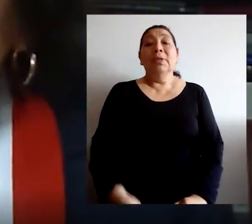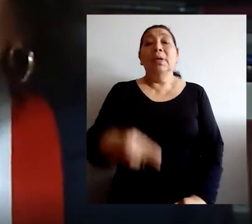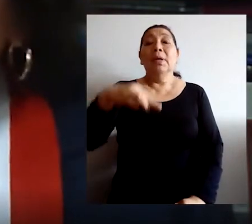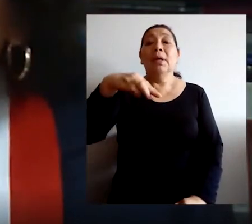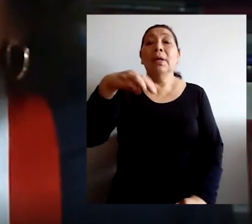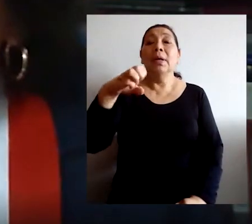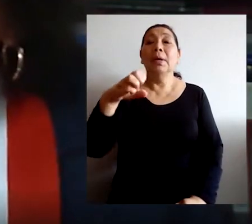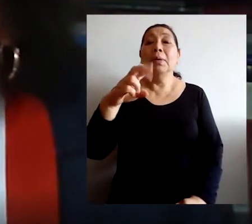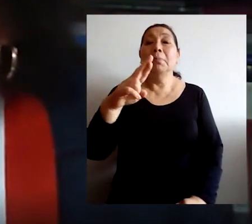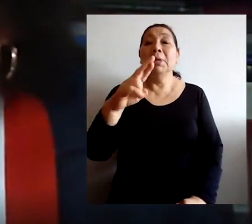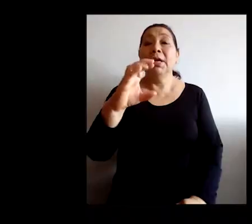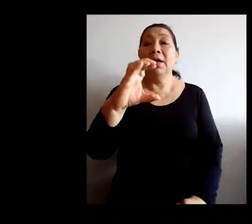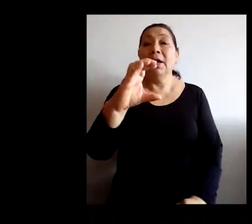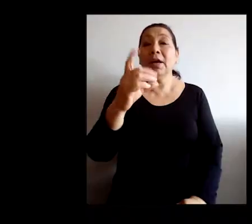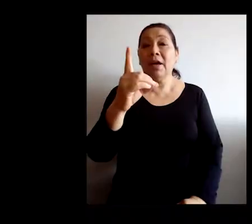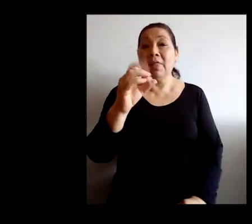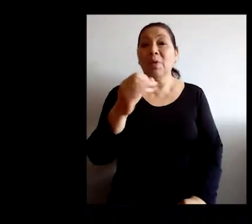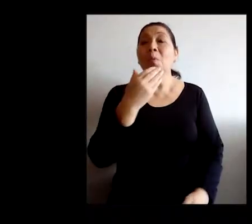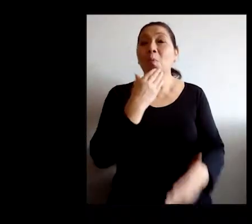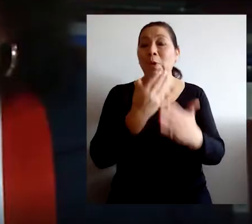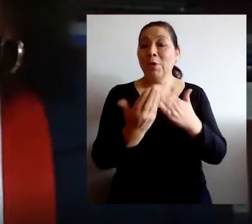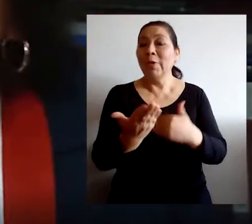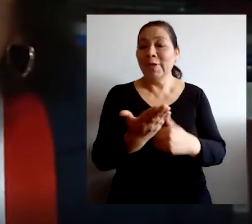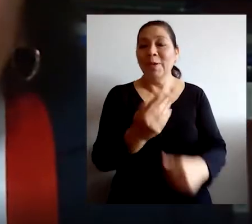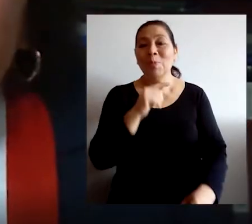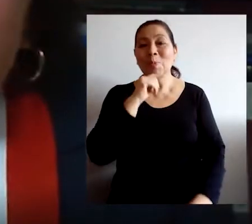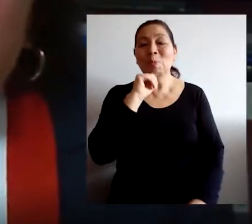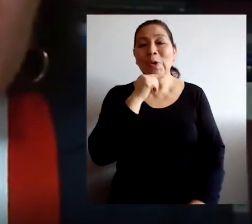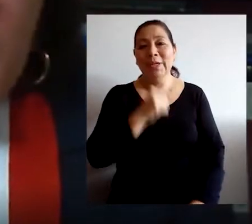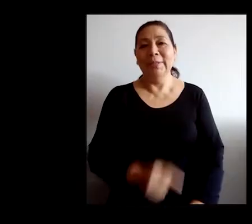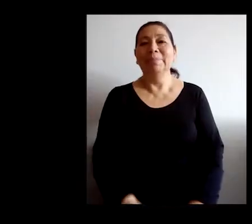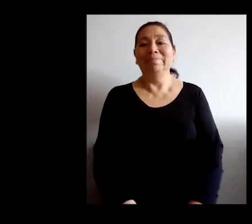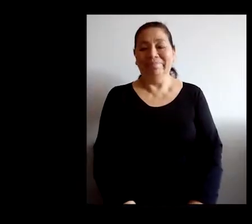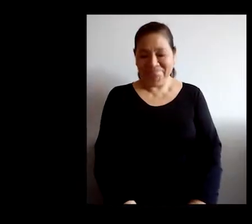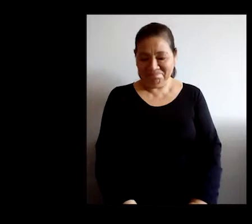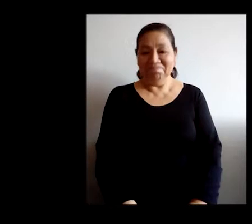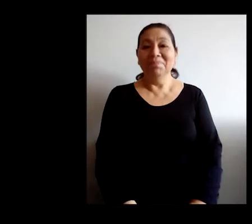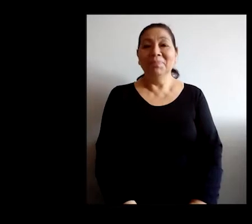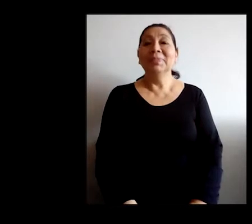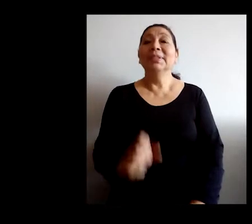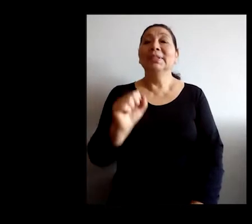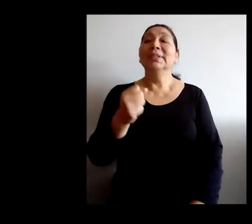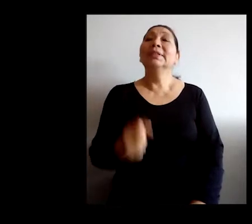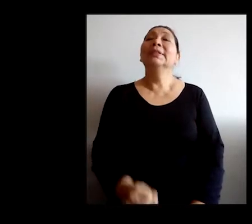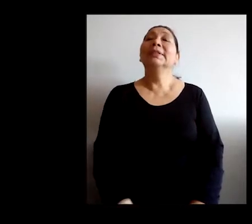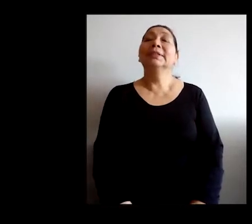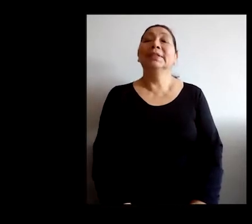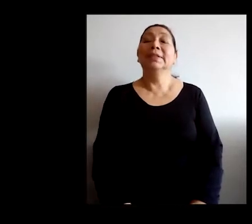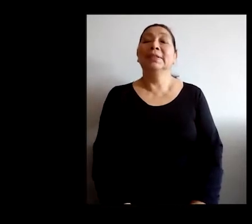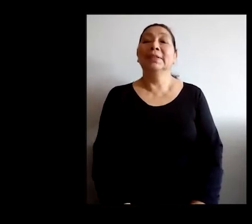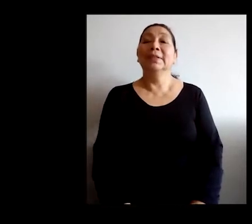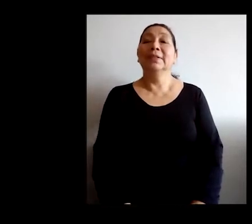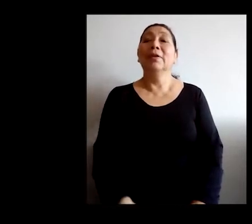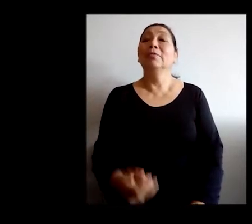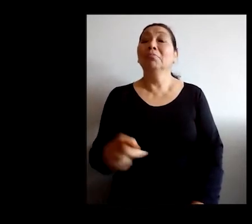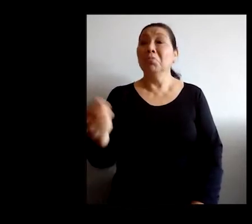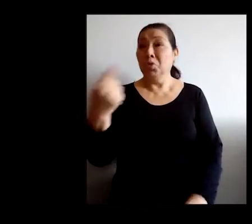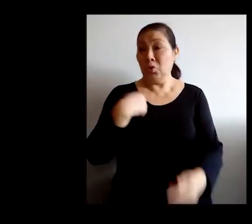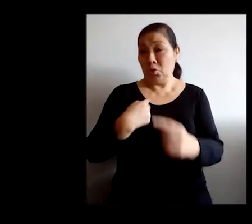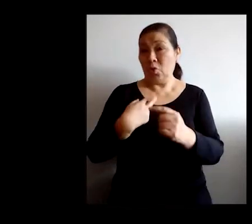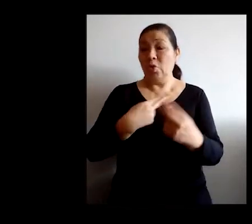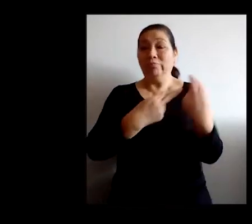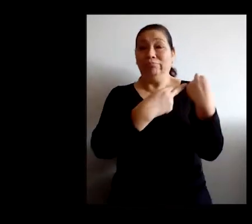Mercado. Sí, buenos días, doctora. Abogada. ¿Cómo está? Sí, buenos días.